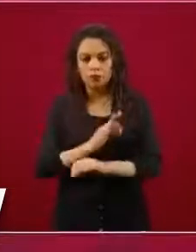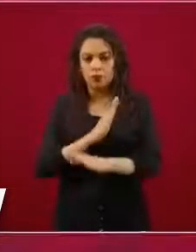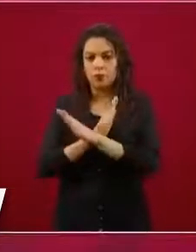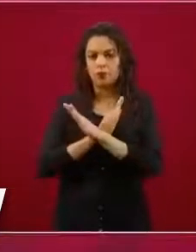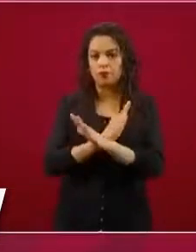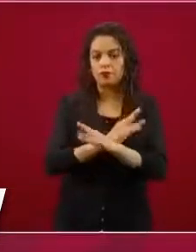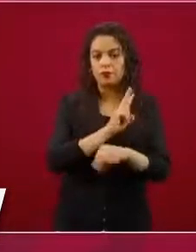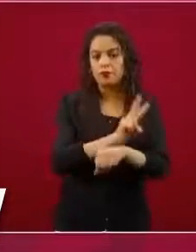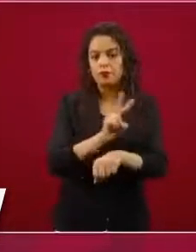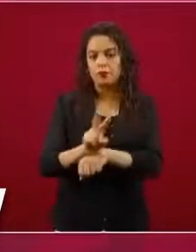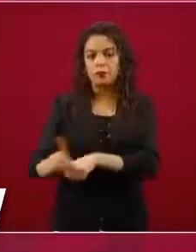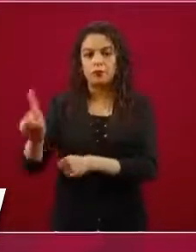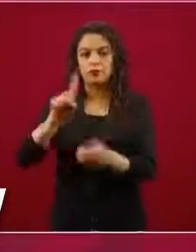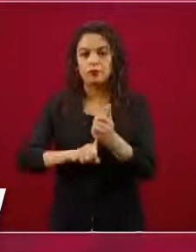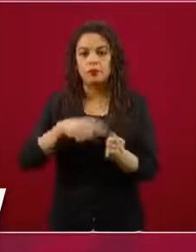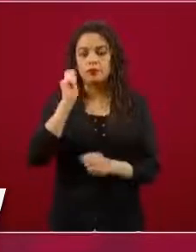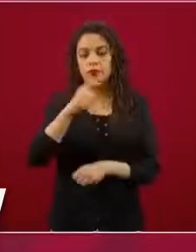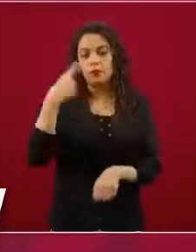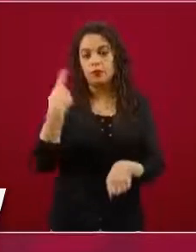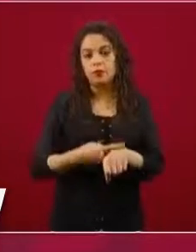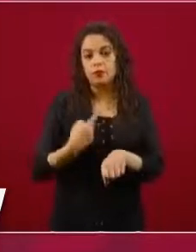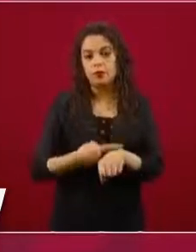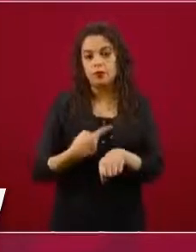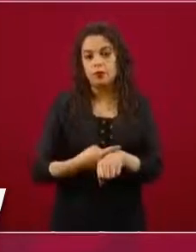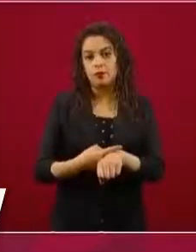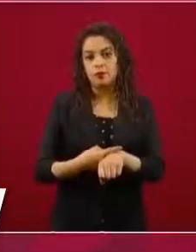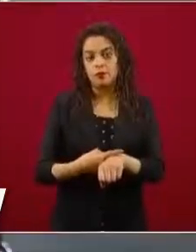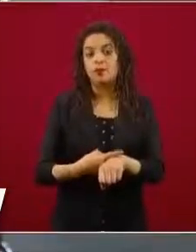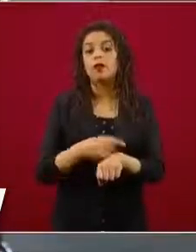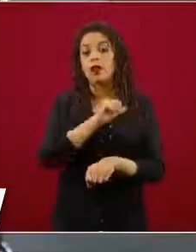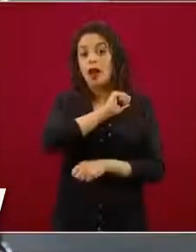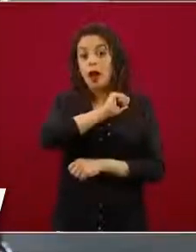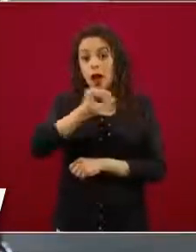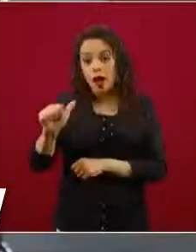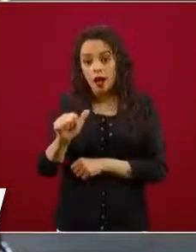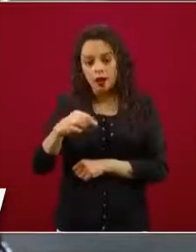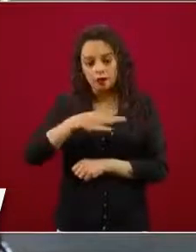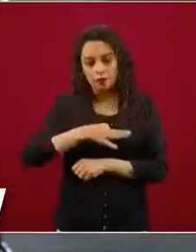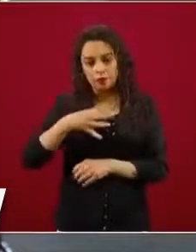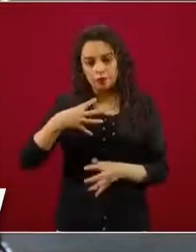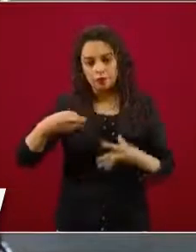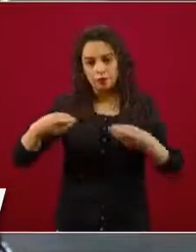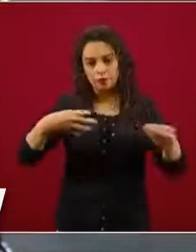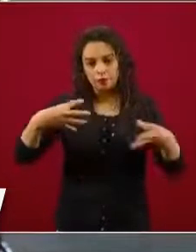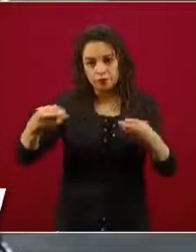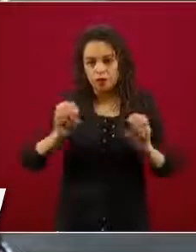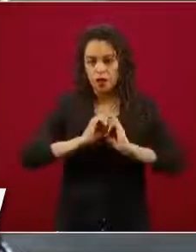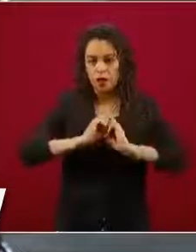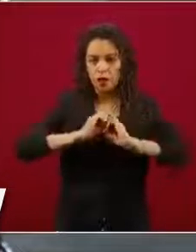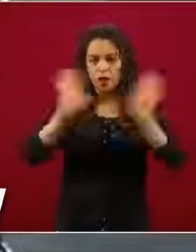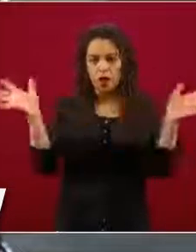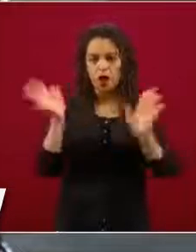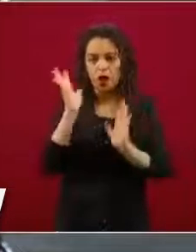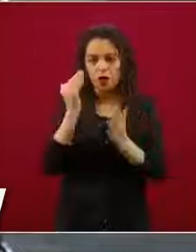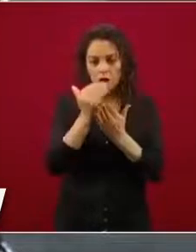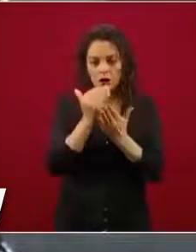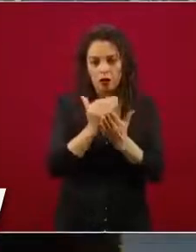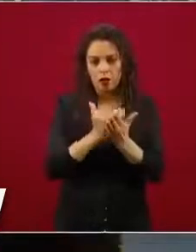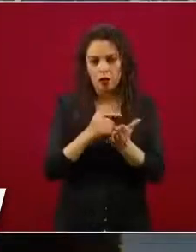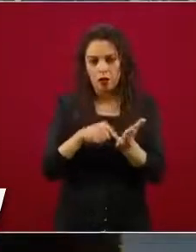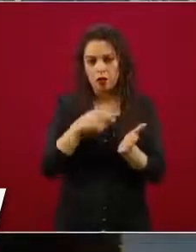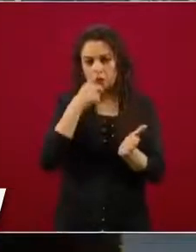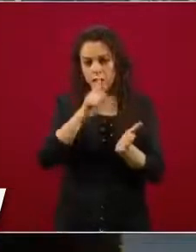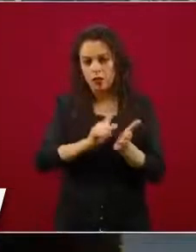vigilancia de las enfermedades de interés epidémico, que están descritas claramente en otros apartados de la ley, como el